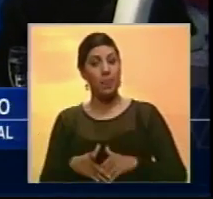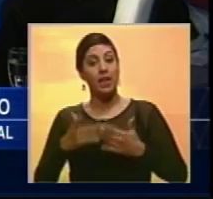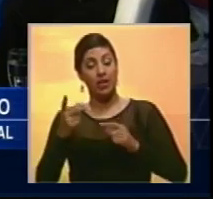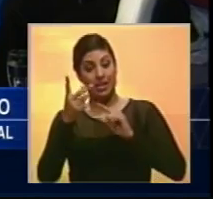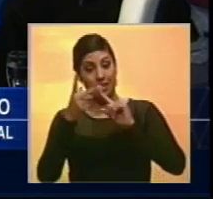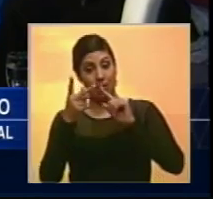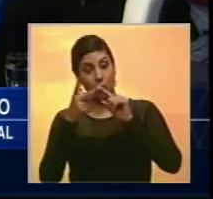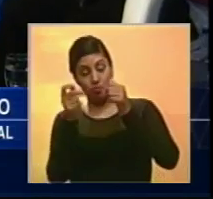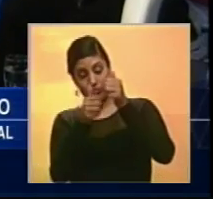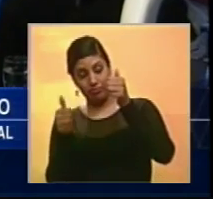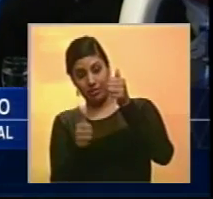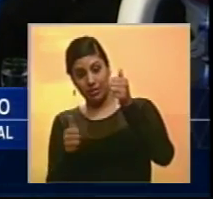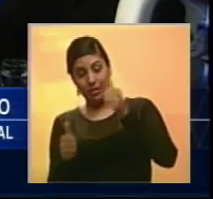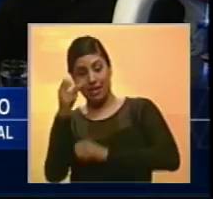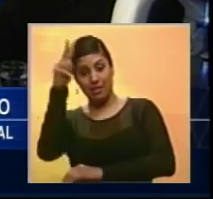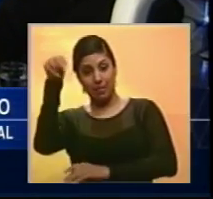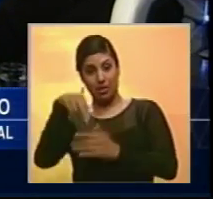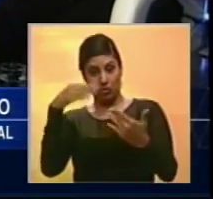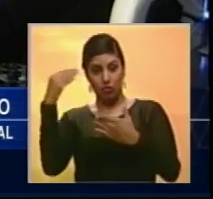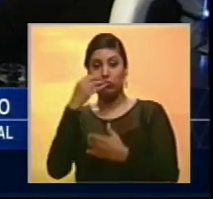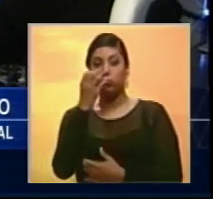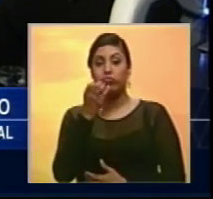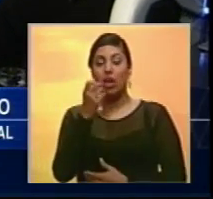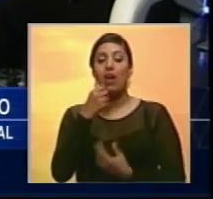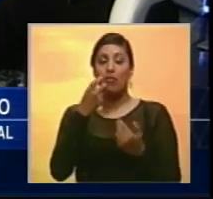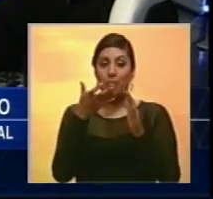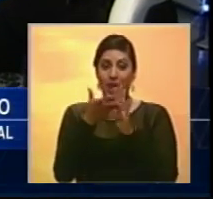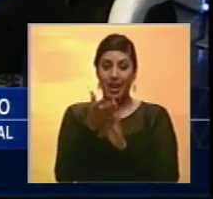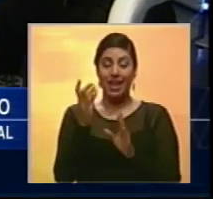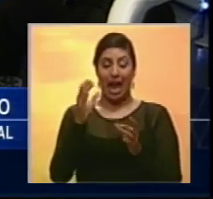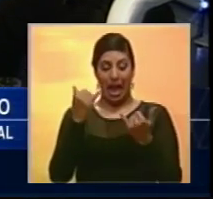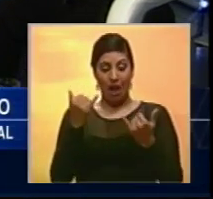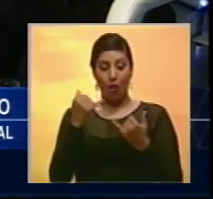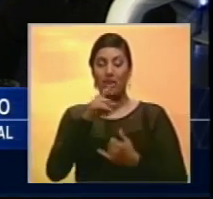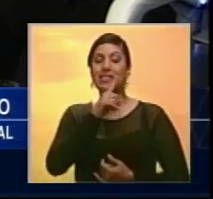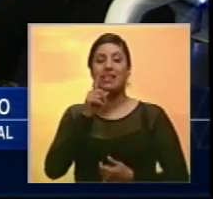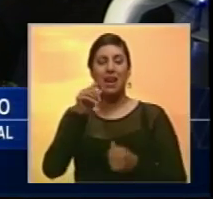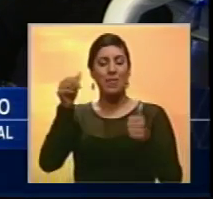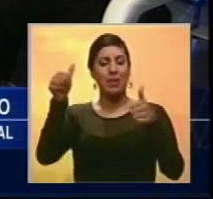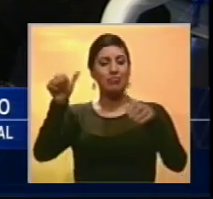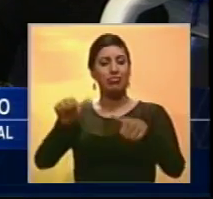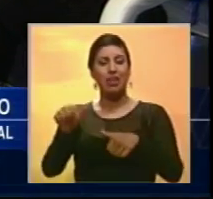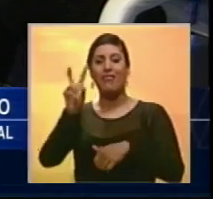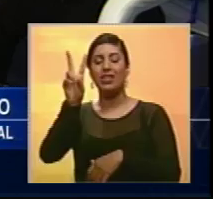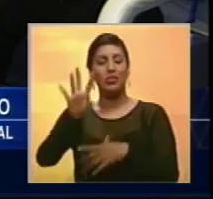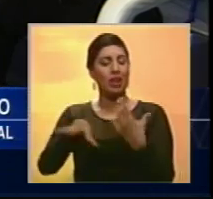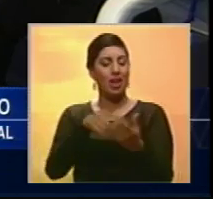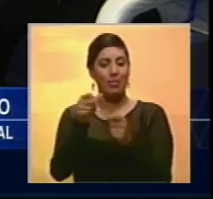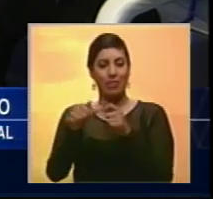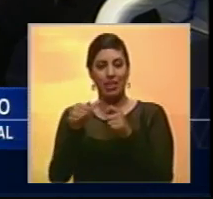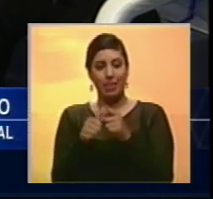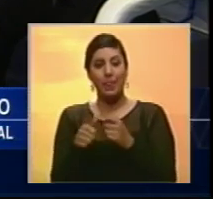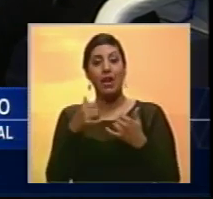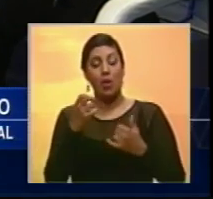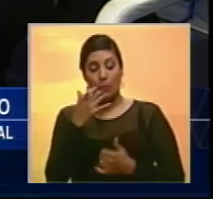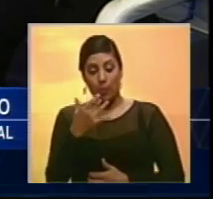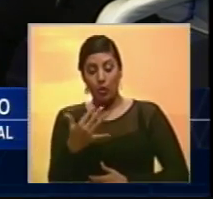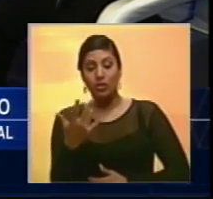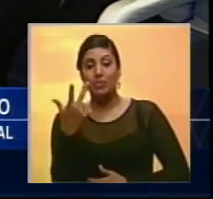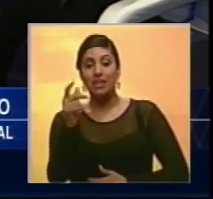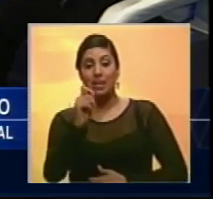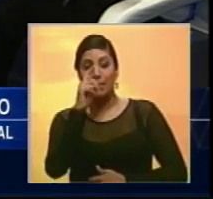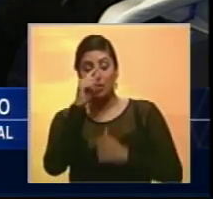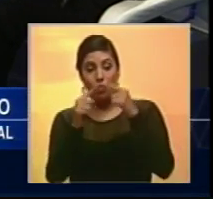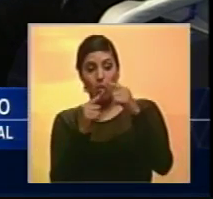segundo vicepresidente del Parlamento expresó que el nuevo cono monetario es una depreciación más de la moneda nacional. Indicó que el próximo trimestre del